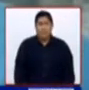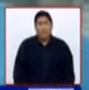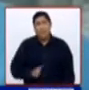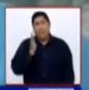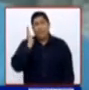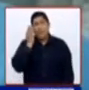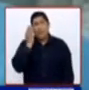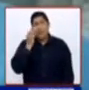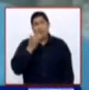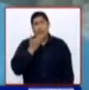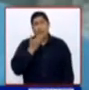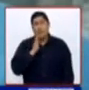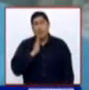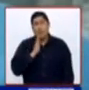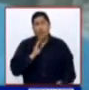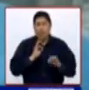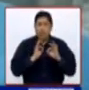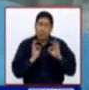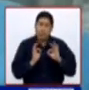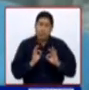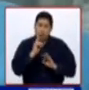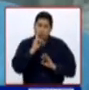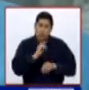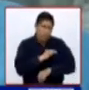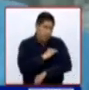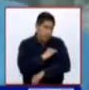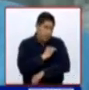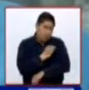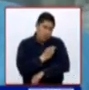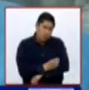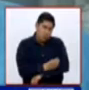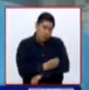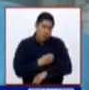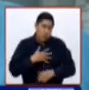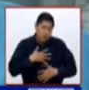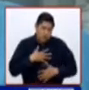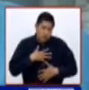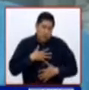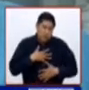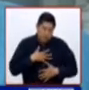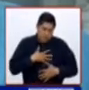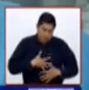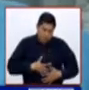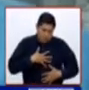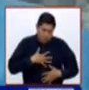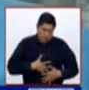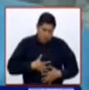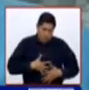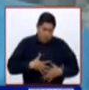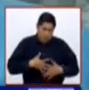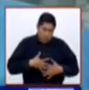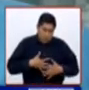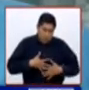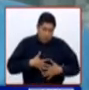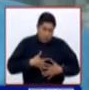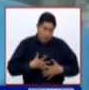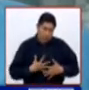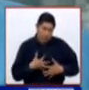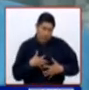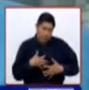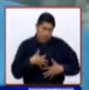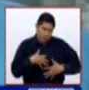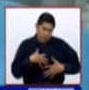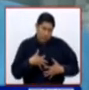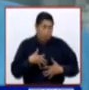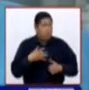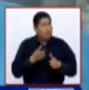Aparentemente ya habría tenido una malformación en un músculo principal de la respiración que se llama diafragma y que, bueno, en un principio